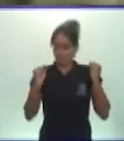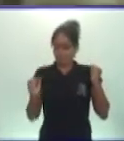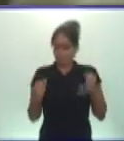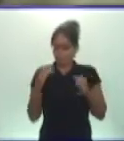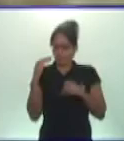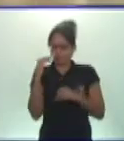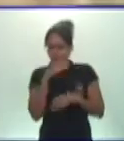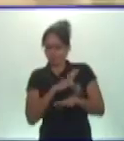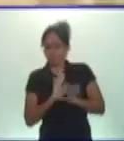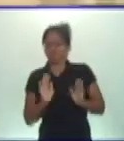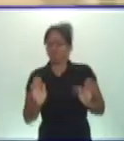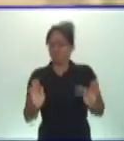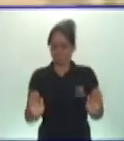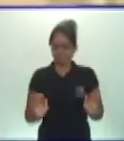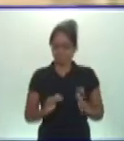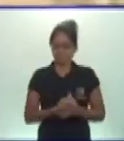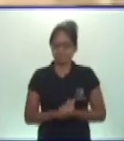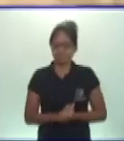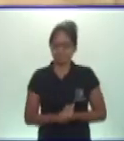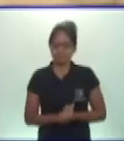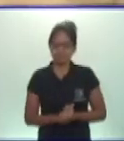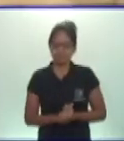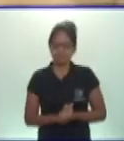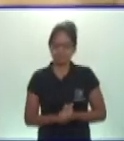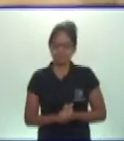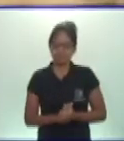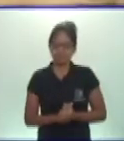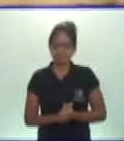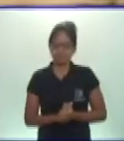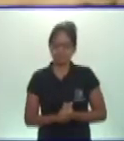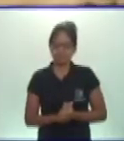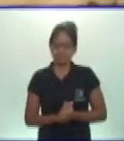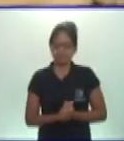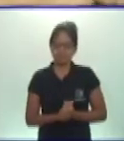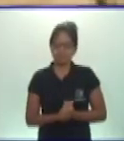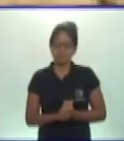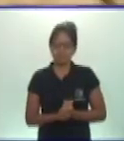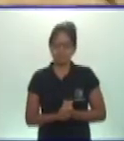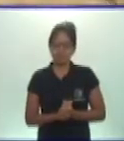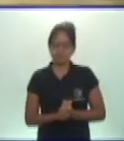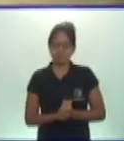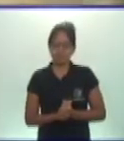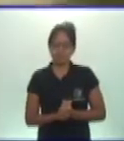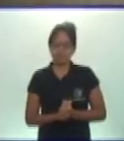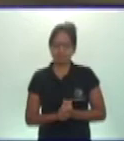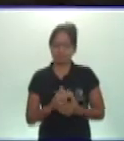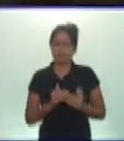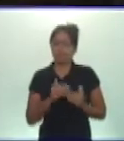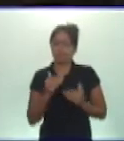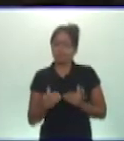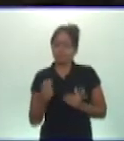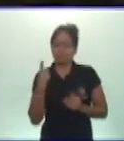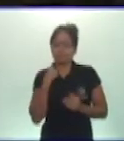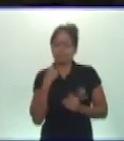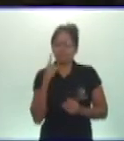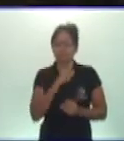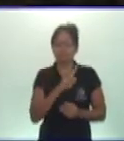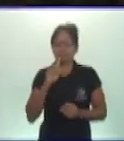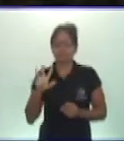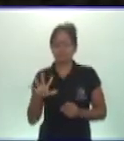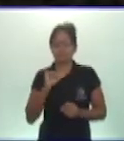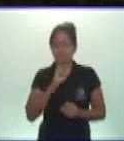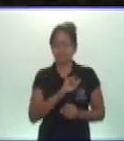importantes conjuntos defensivos de Hispanoamérica. A partir de 1561, con